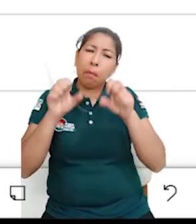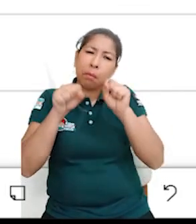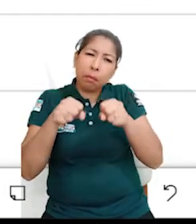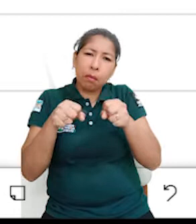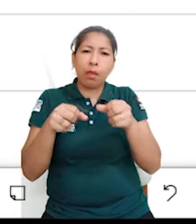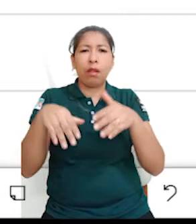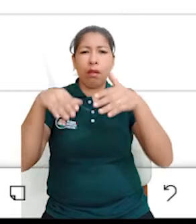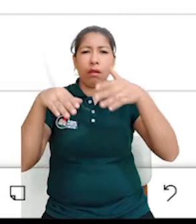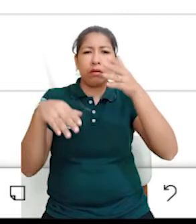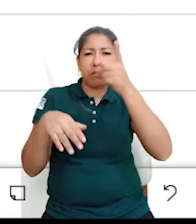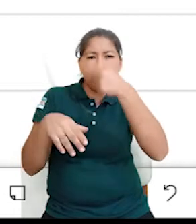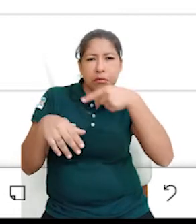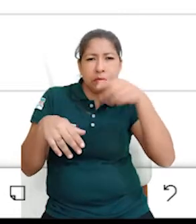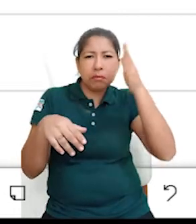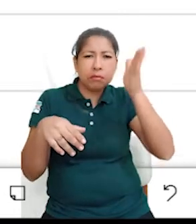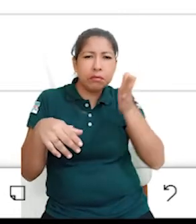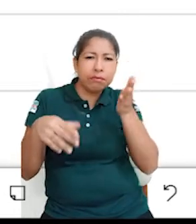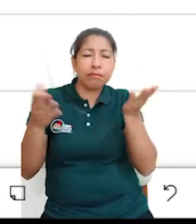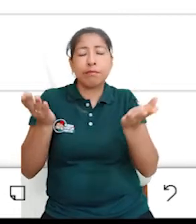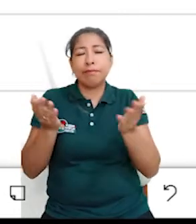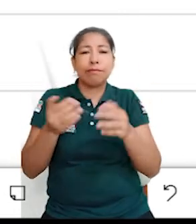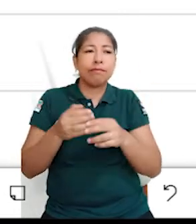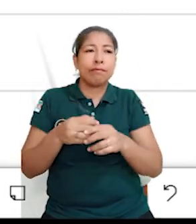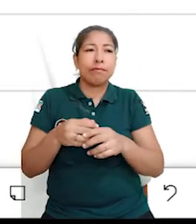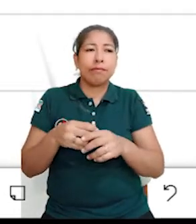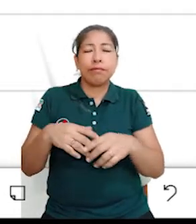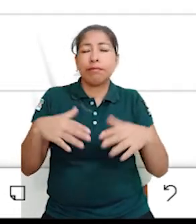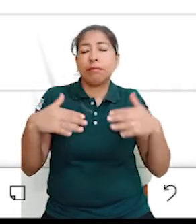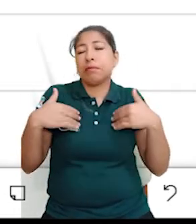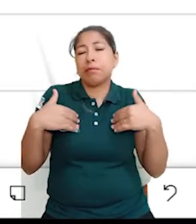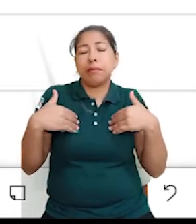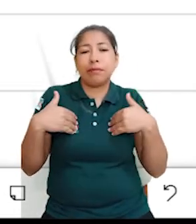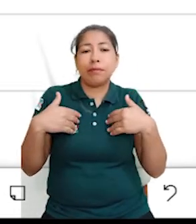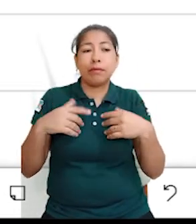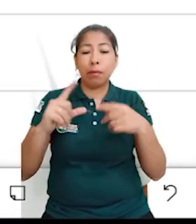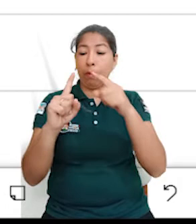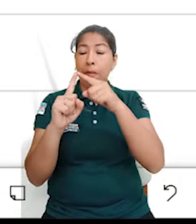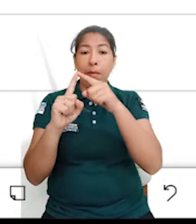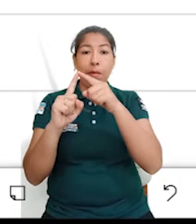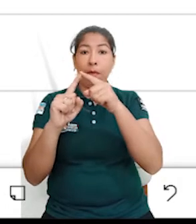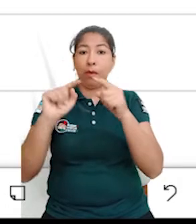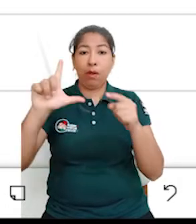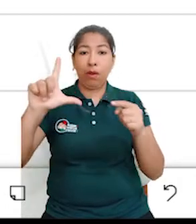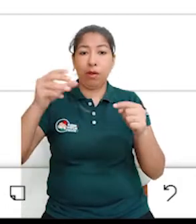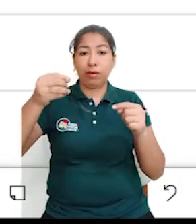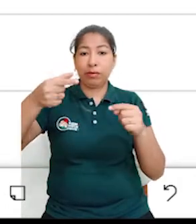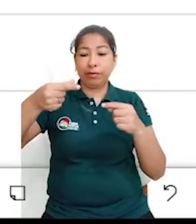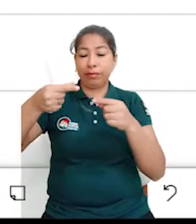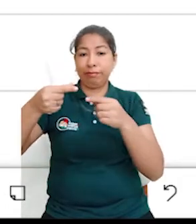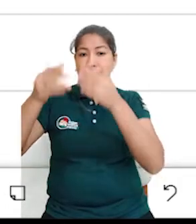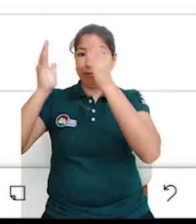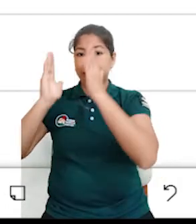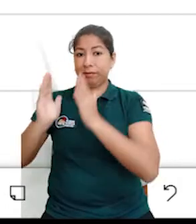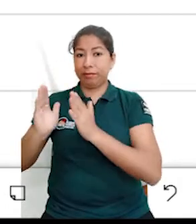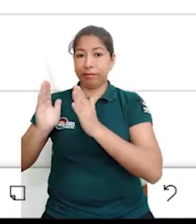es indistinto, pero tenemos un solo logaritmo en el primer miembro y tenemos